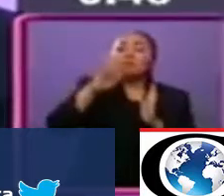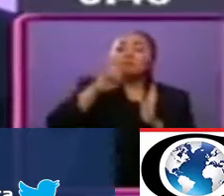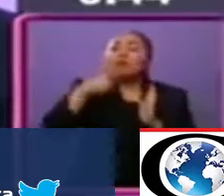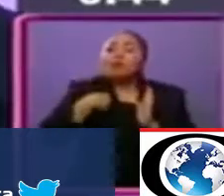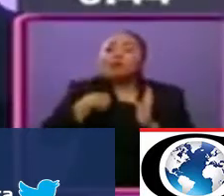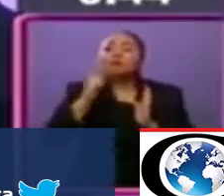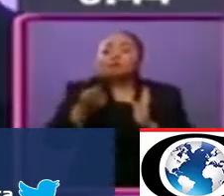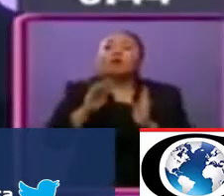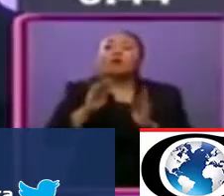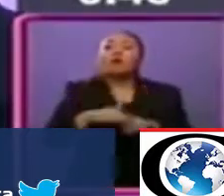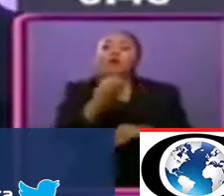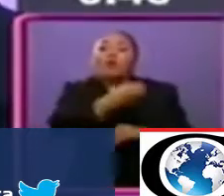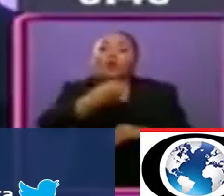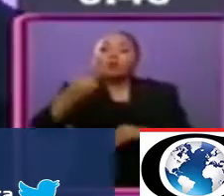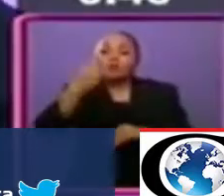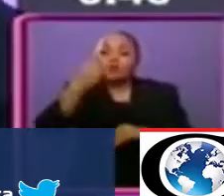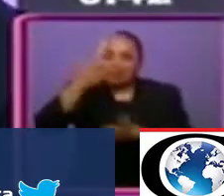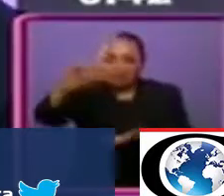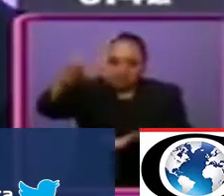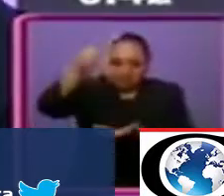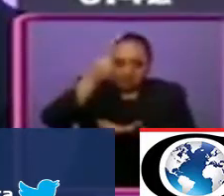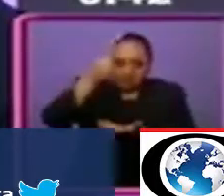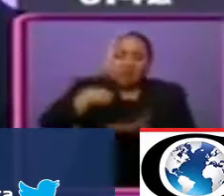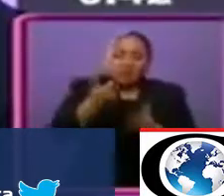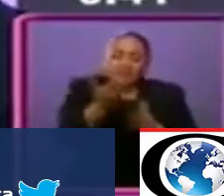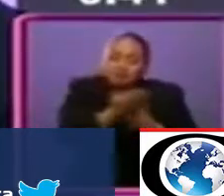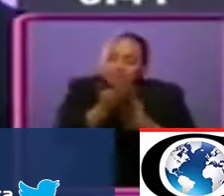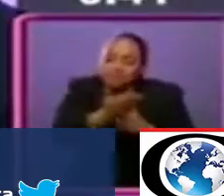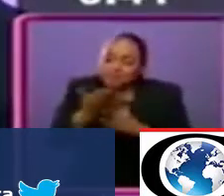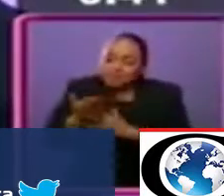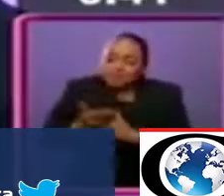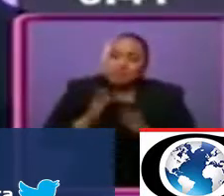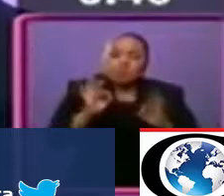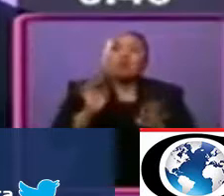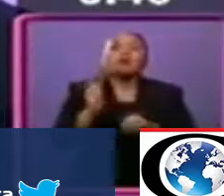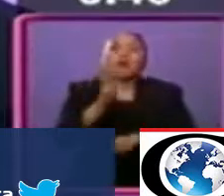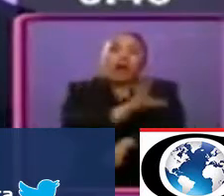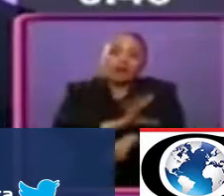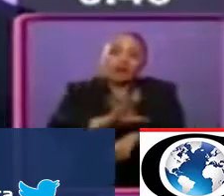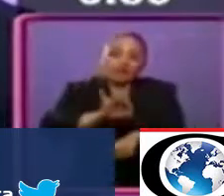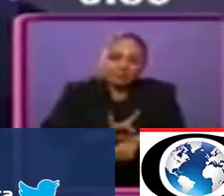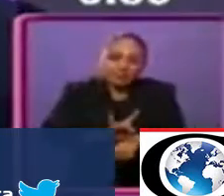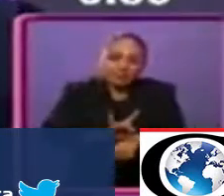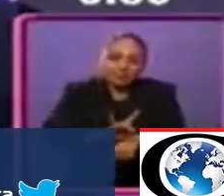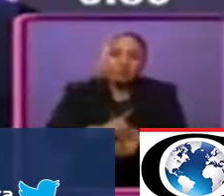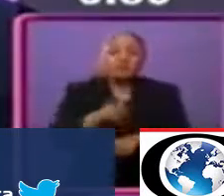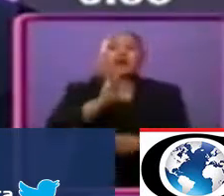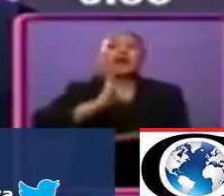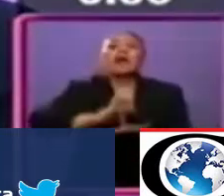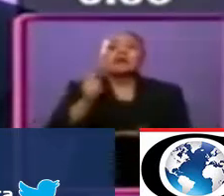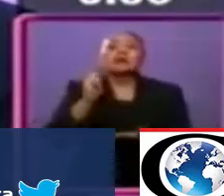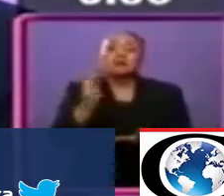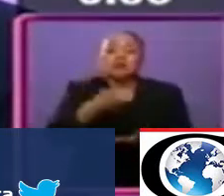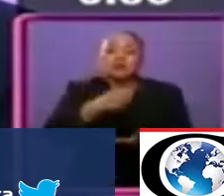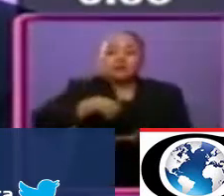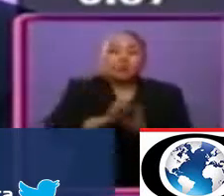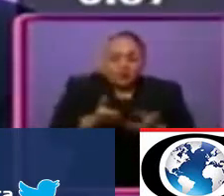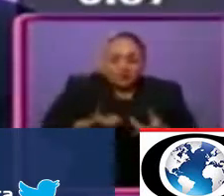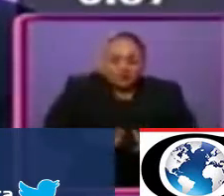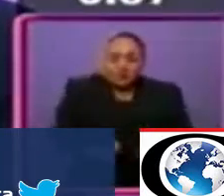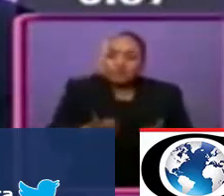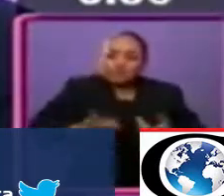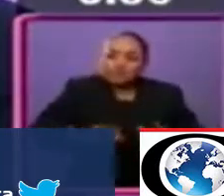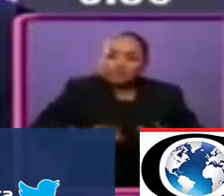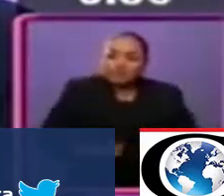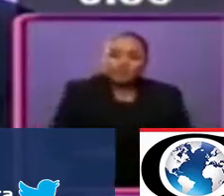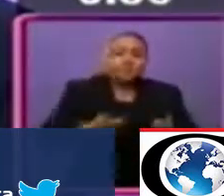de las Chopas en Veracruz, Eva. Pues así las cosas de ese tamaño. Y bueno, esperemos que Delfina ponga